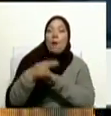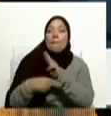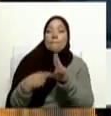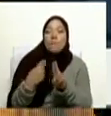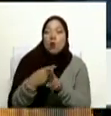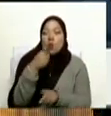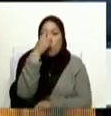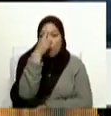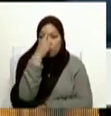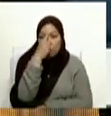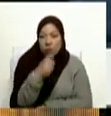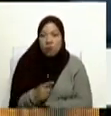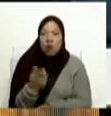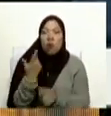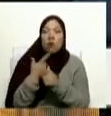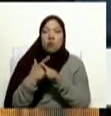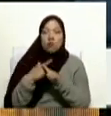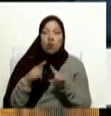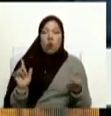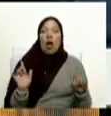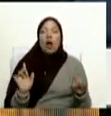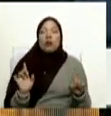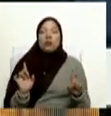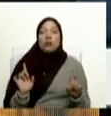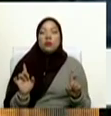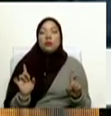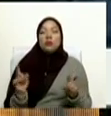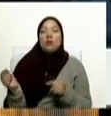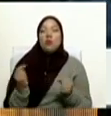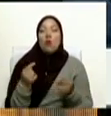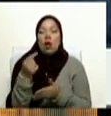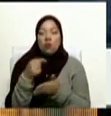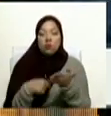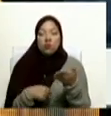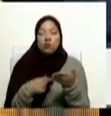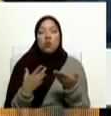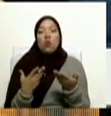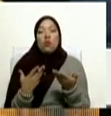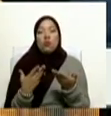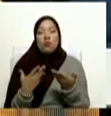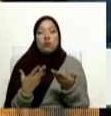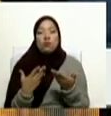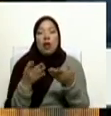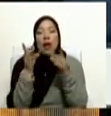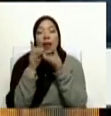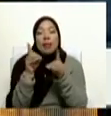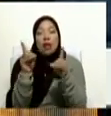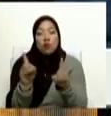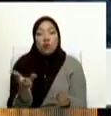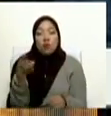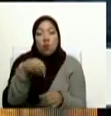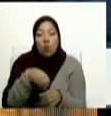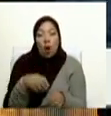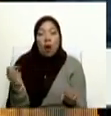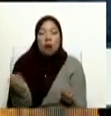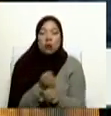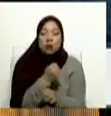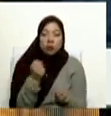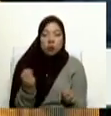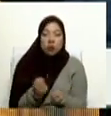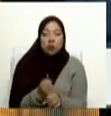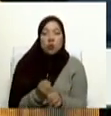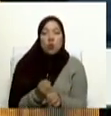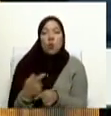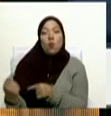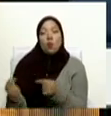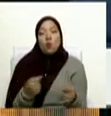después fue la liberación del Castillo de San Felipe y fue la firma de una capitulación y decimos que es parte de la doctrina del